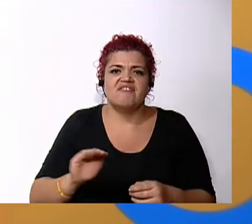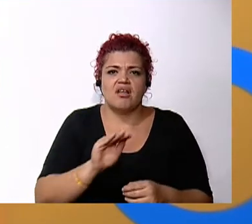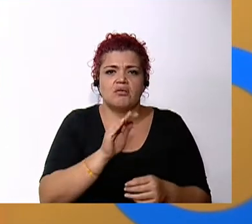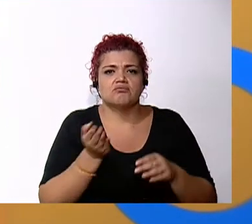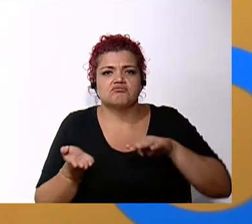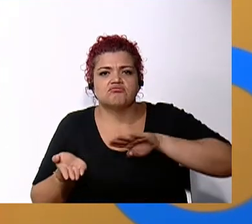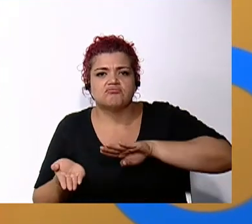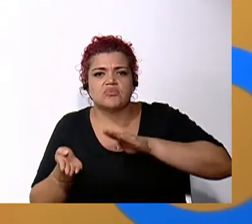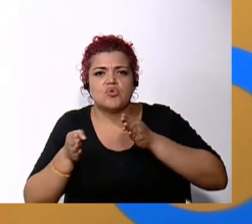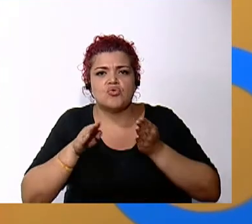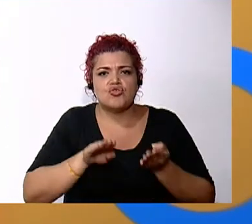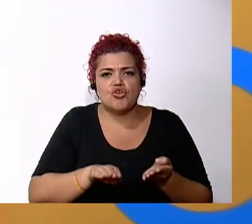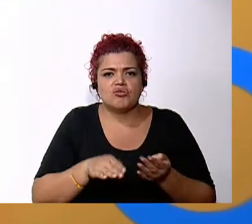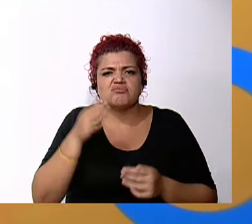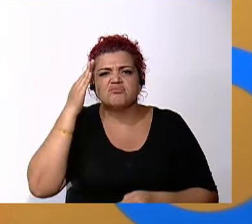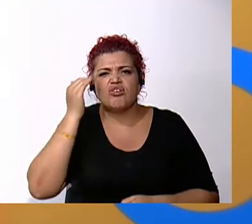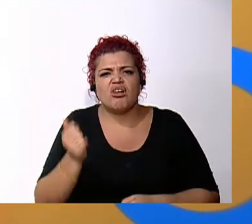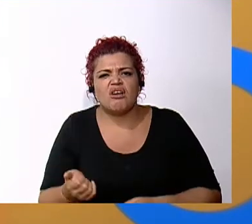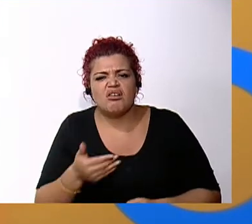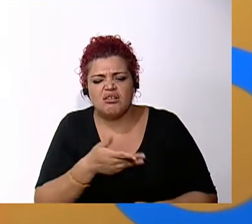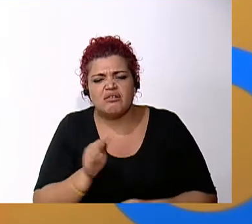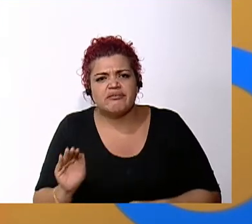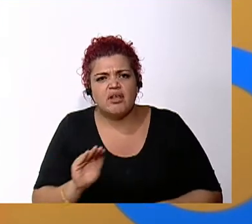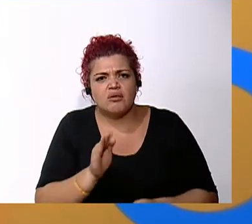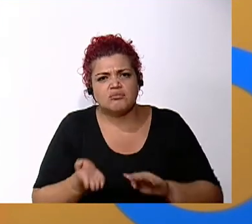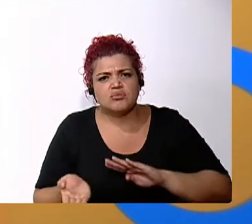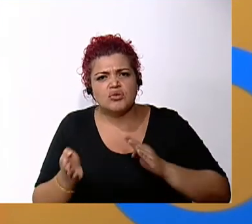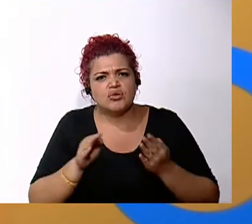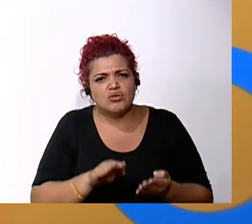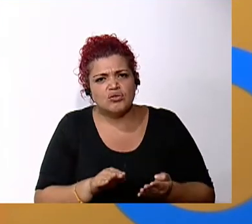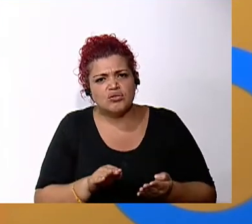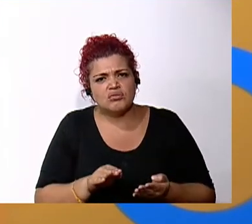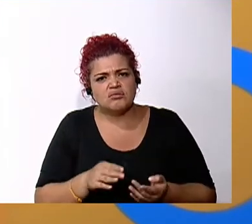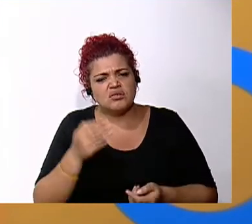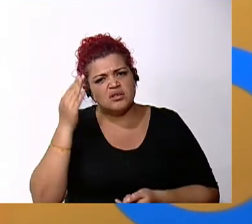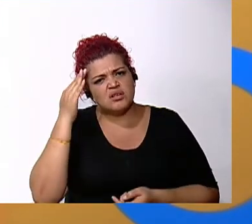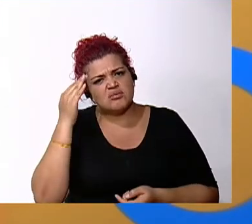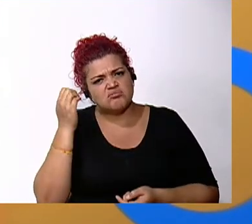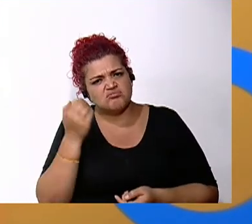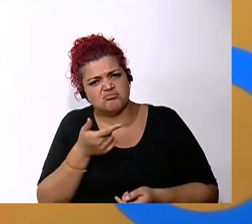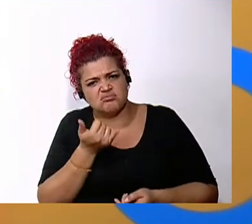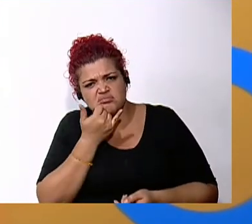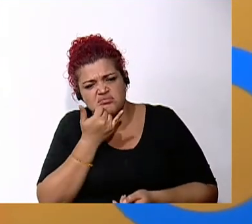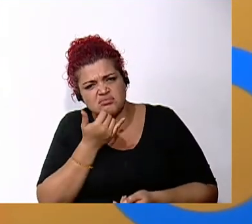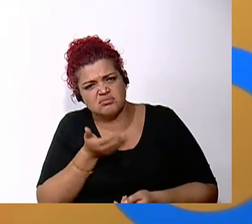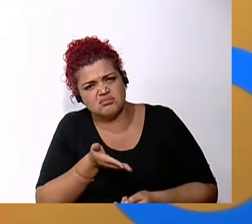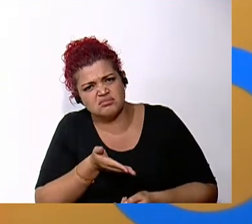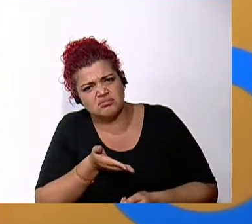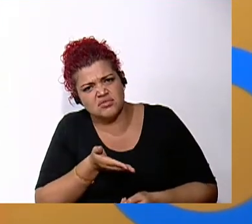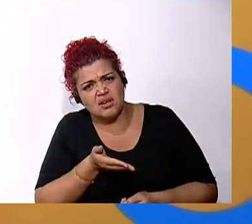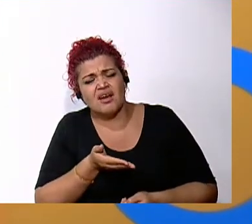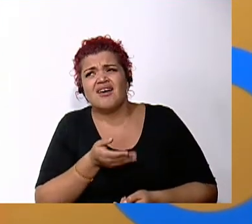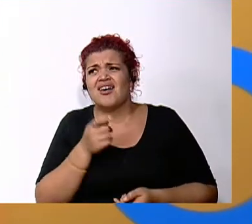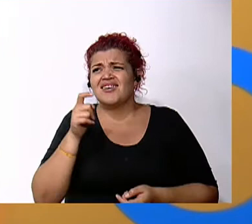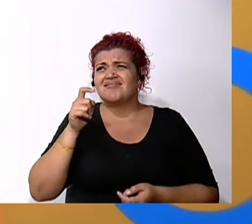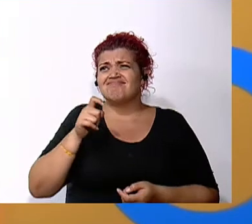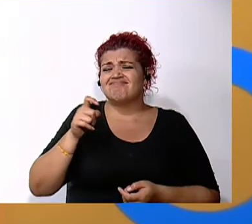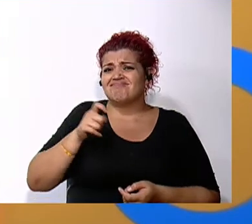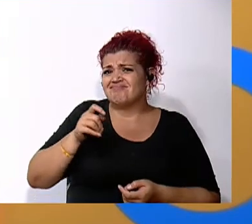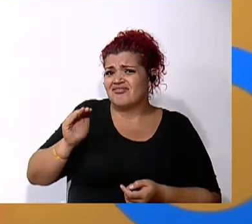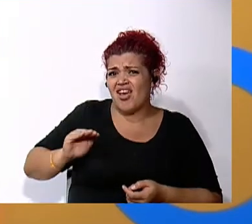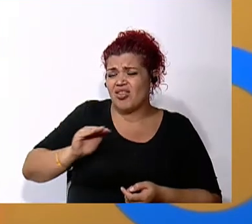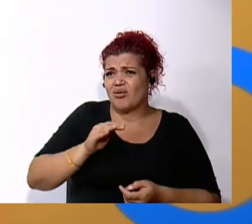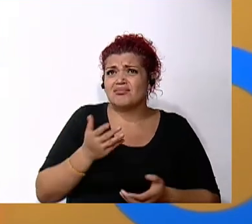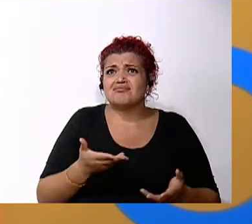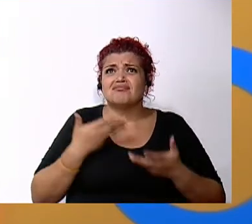vida. ¿Por qué moriría el ratón? ¿Qué pasaría con él? ¿Tendría lo necesario para vivir en